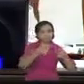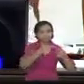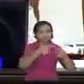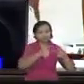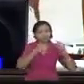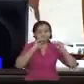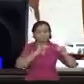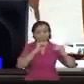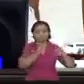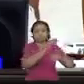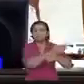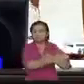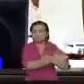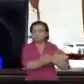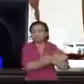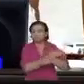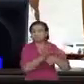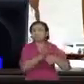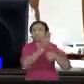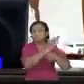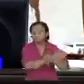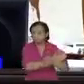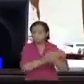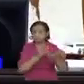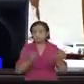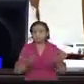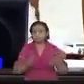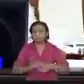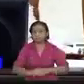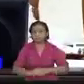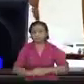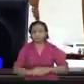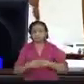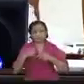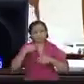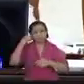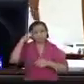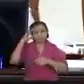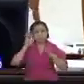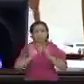sistema educativo nacional.